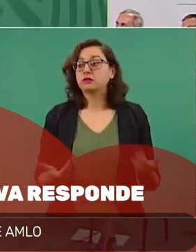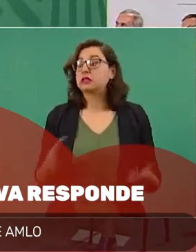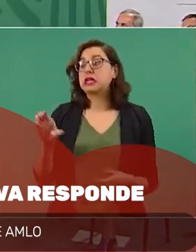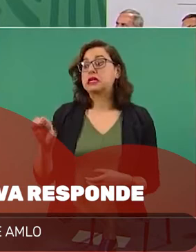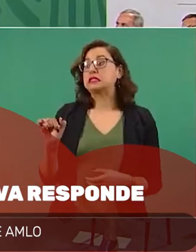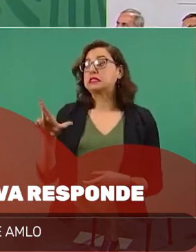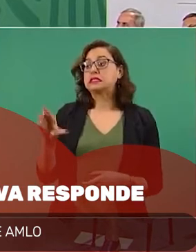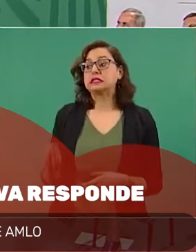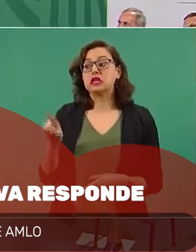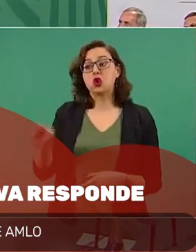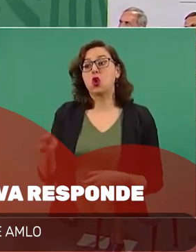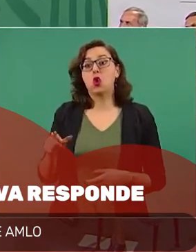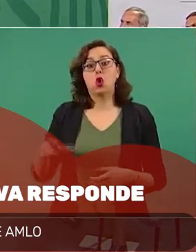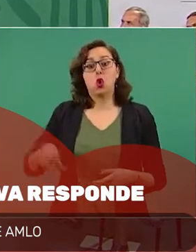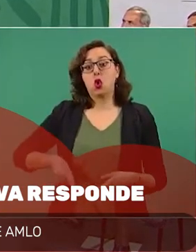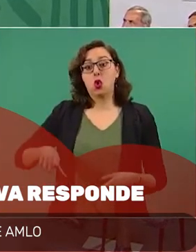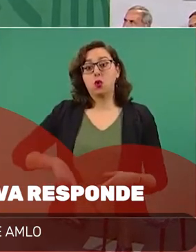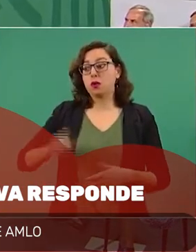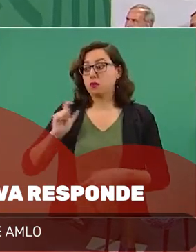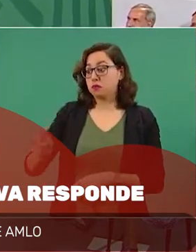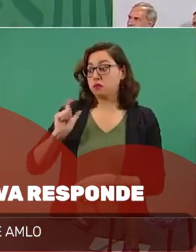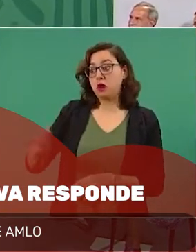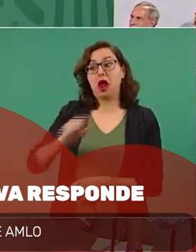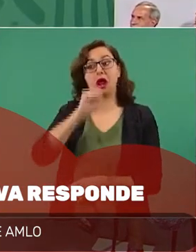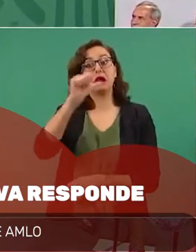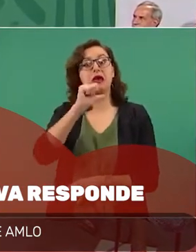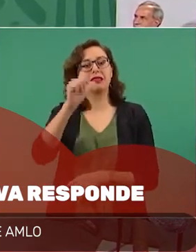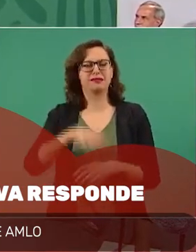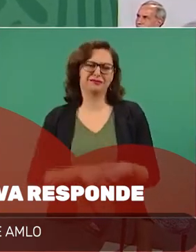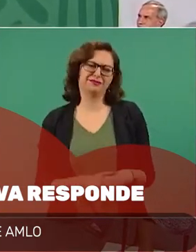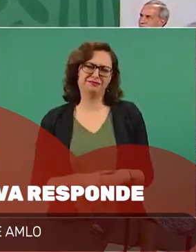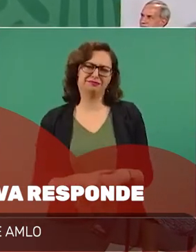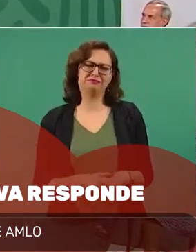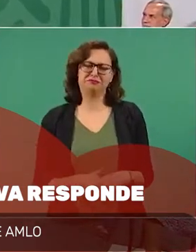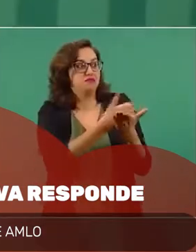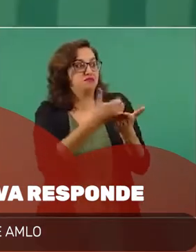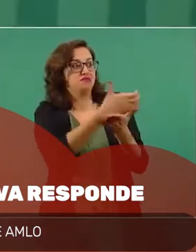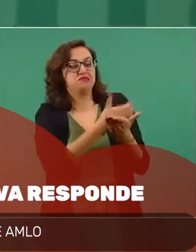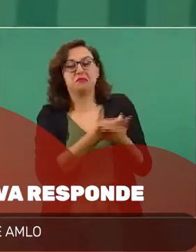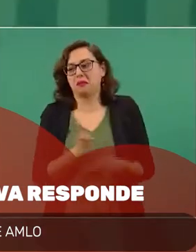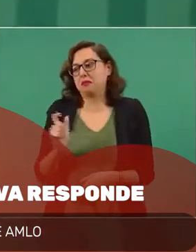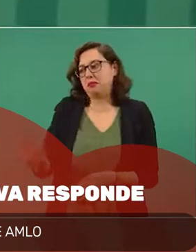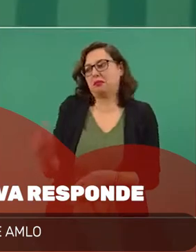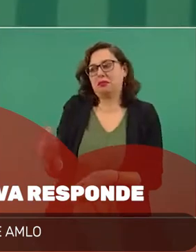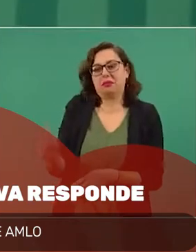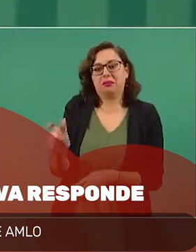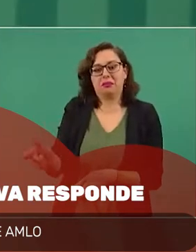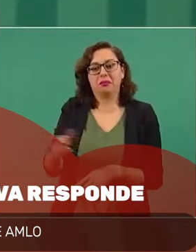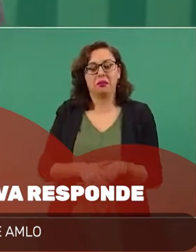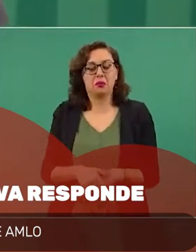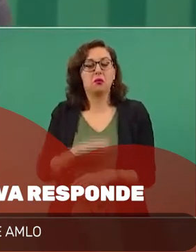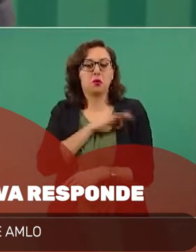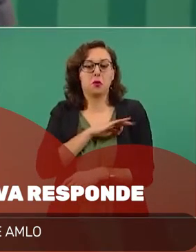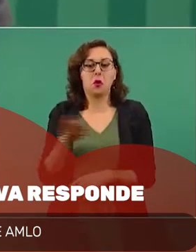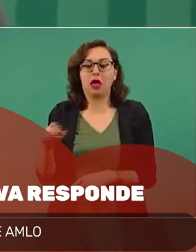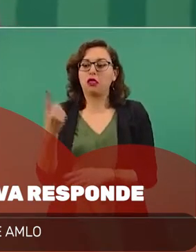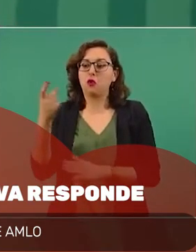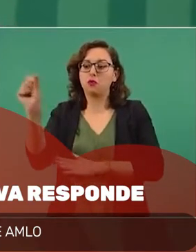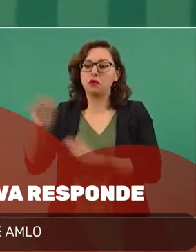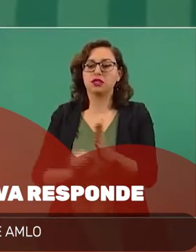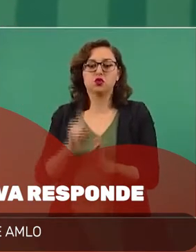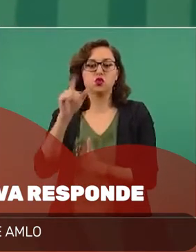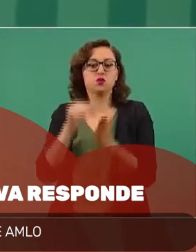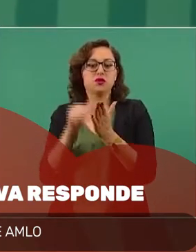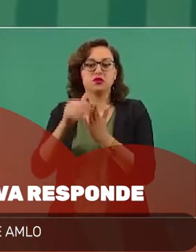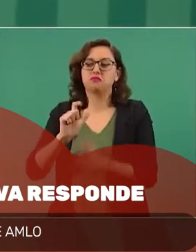hecho 12 o 15 veces. Nunca había sido tan duro, tan impreciso y nunca lo había hecho con tan mala fe. Tomo el mensaje como acto de intimidación. Además, el